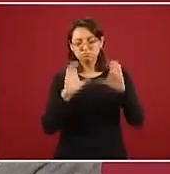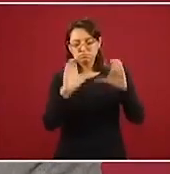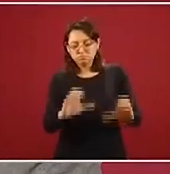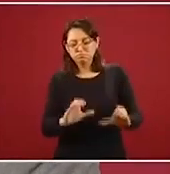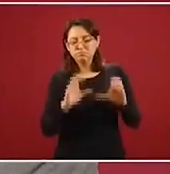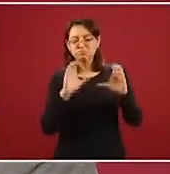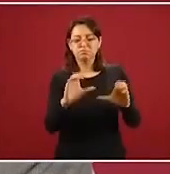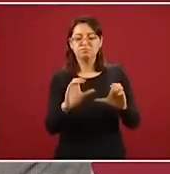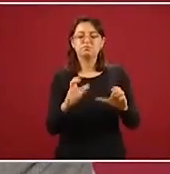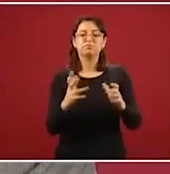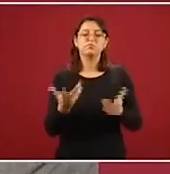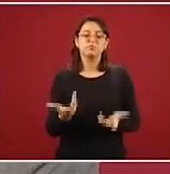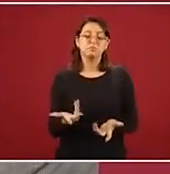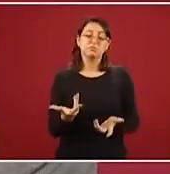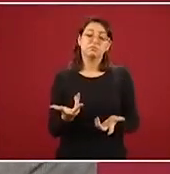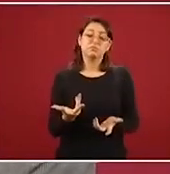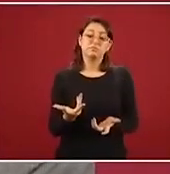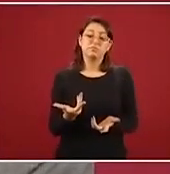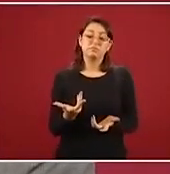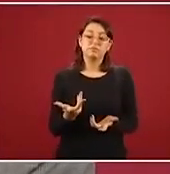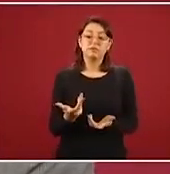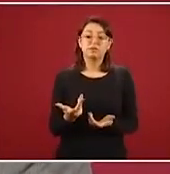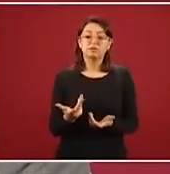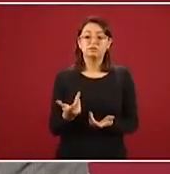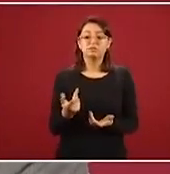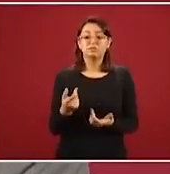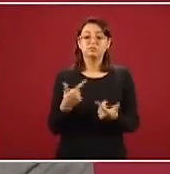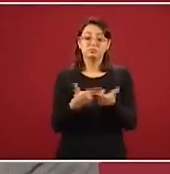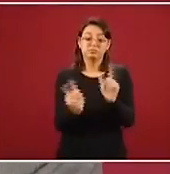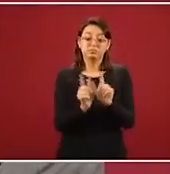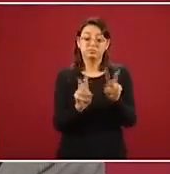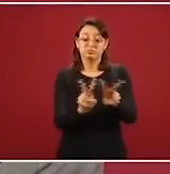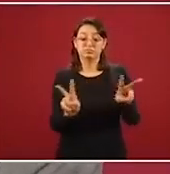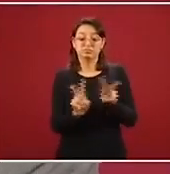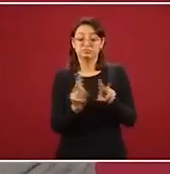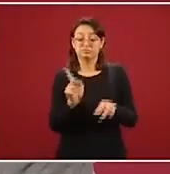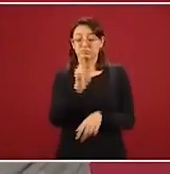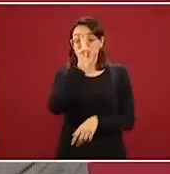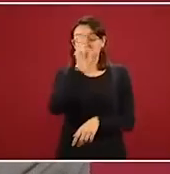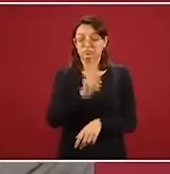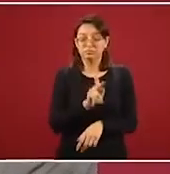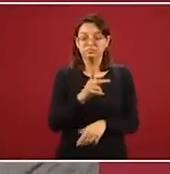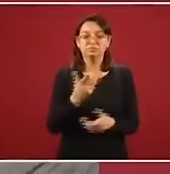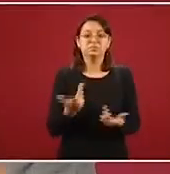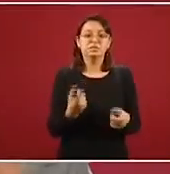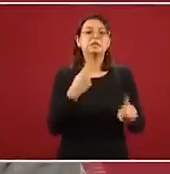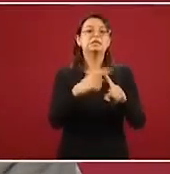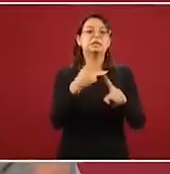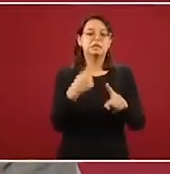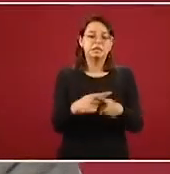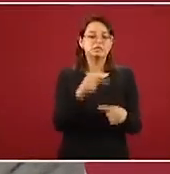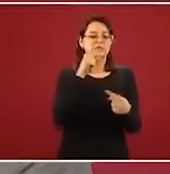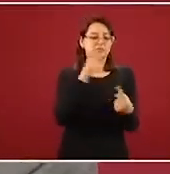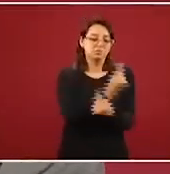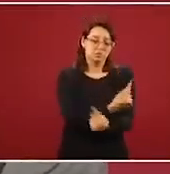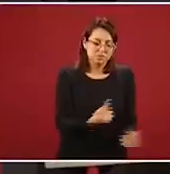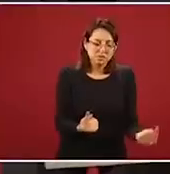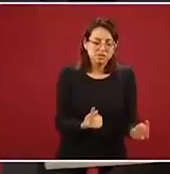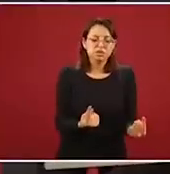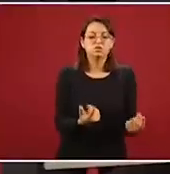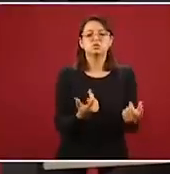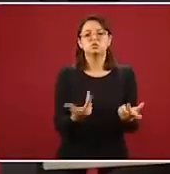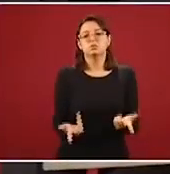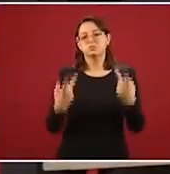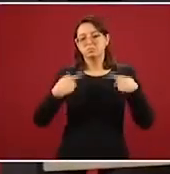personas, particularmente cuando hablamos de poblaciones vulnerables. Están bien definidas las poblaciones vulnerables, la niñez es una de ellas,